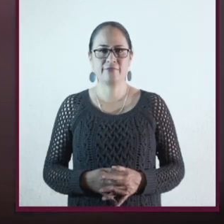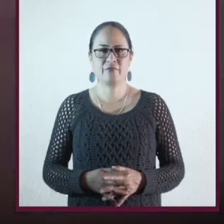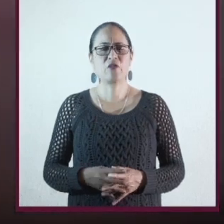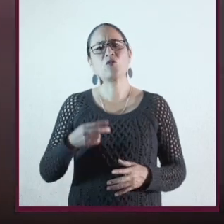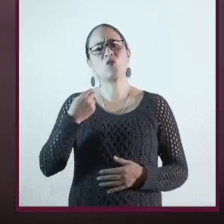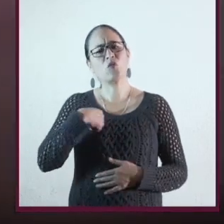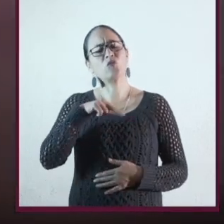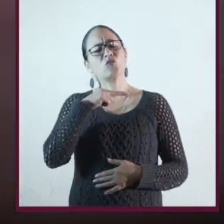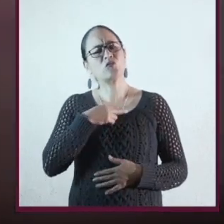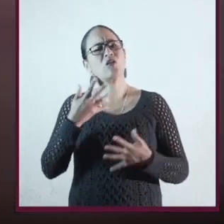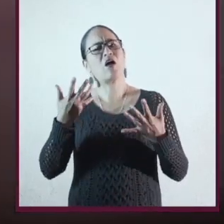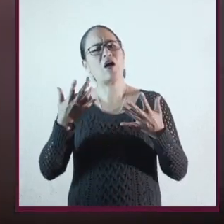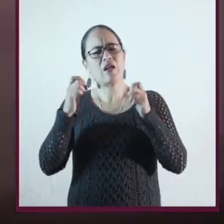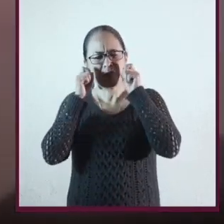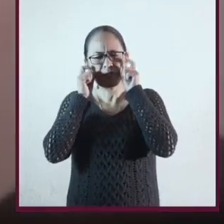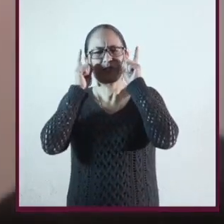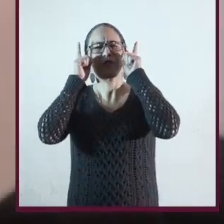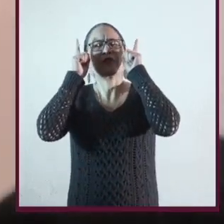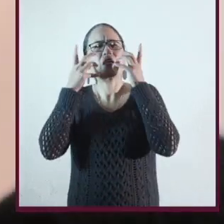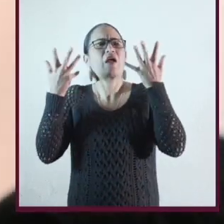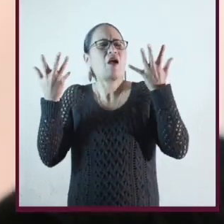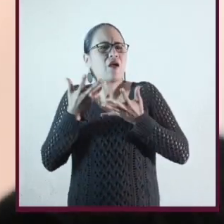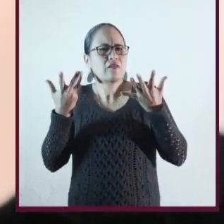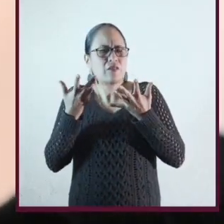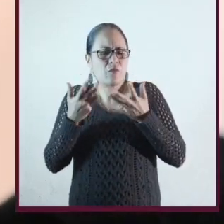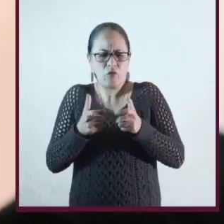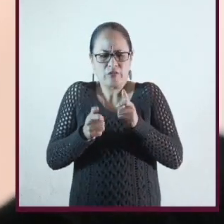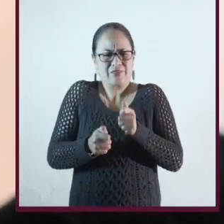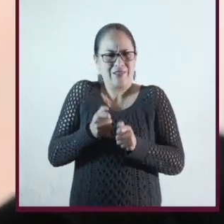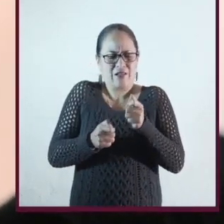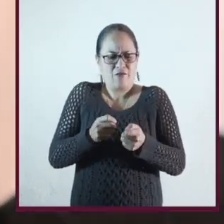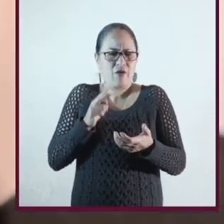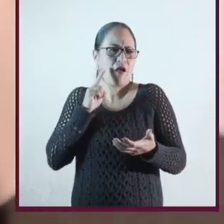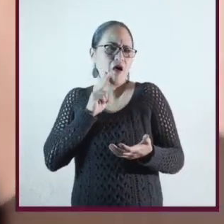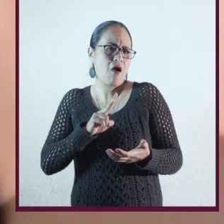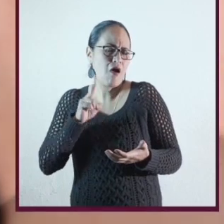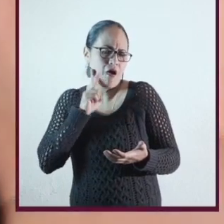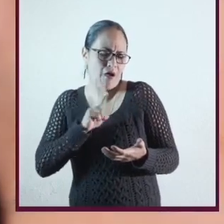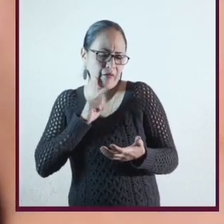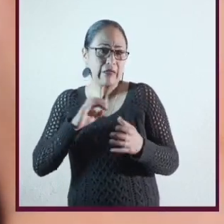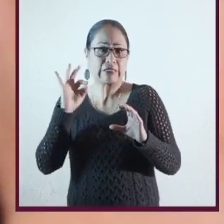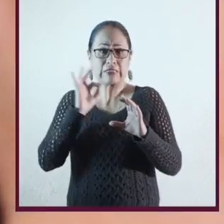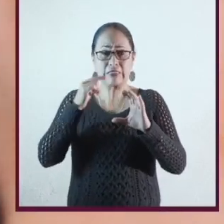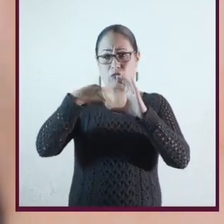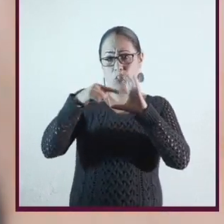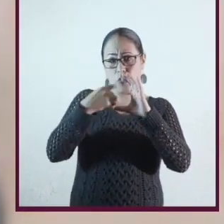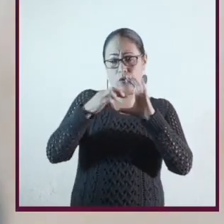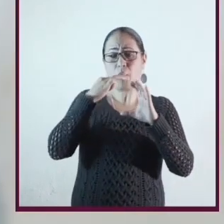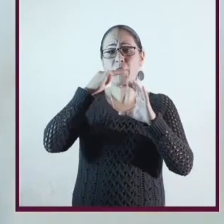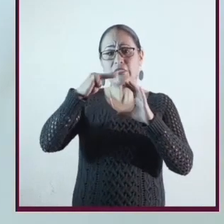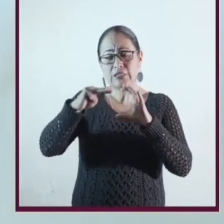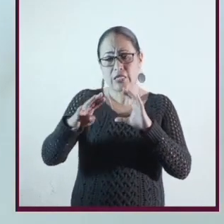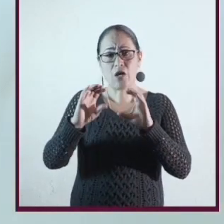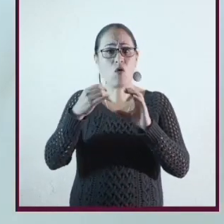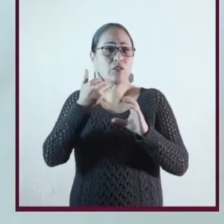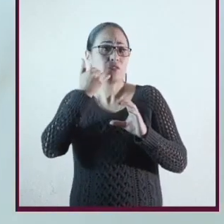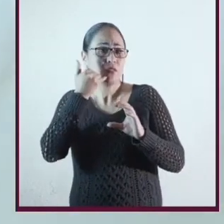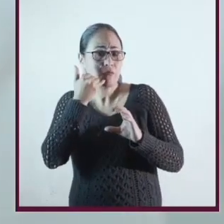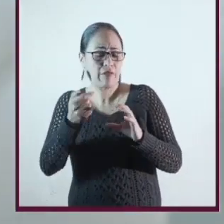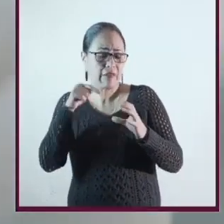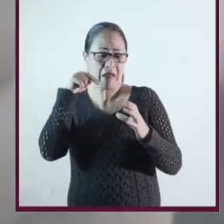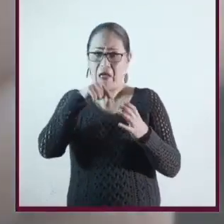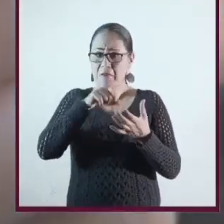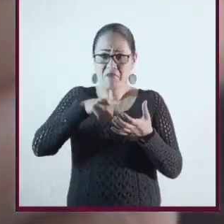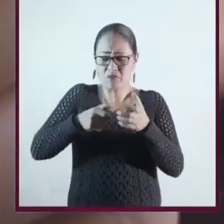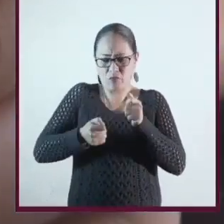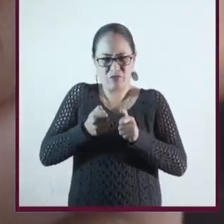hacemos cuando nos despertamos por la mañana? Checamos nuestro teléfono celular para ver si tenemos correos, mensajes o llamadas. Allí